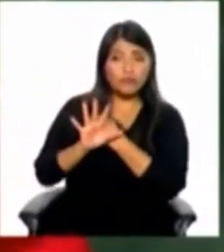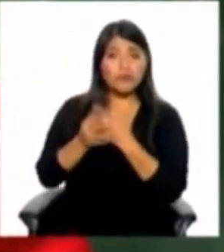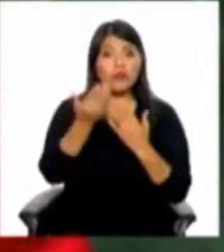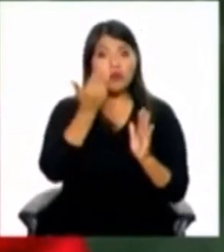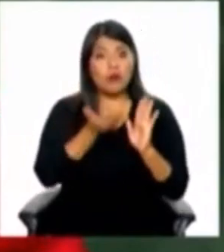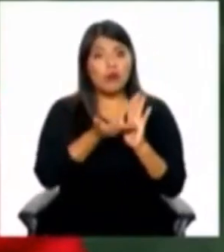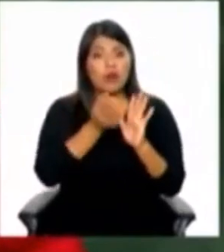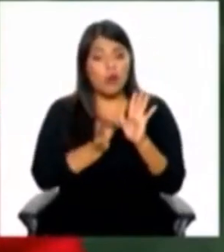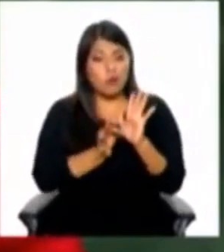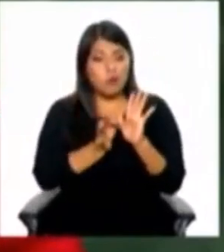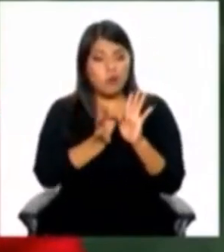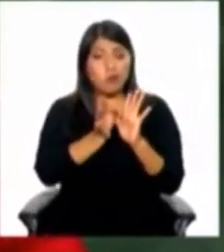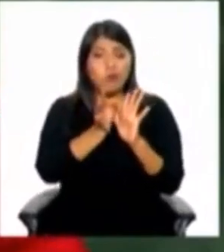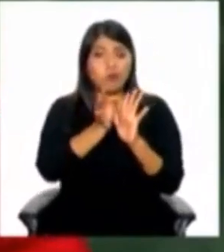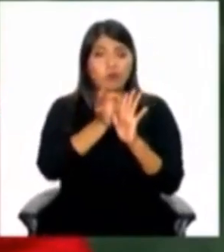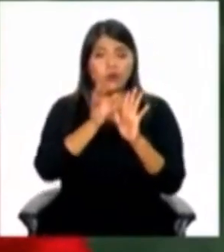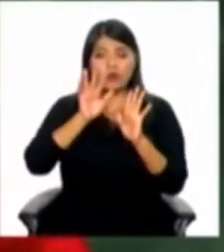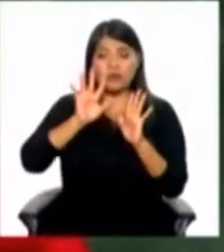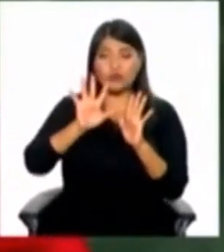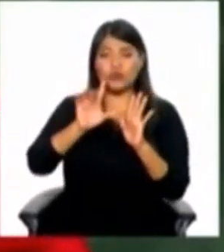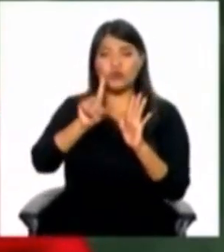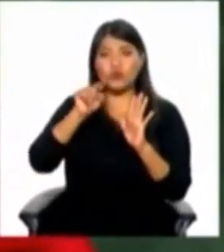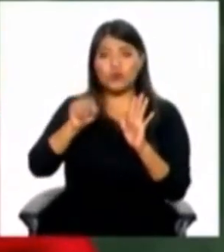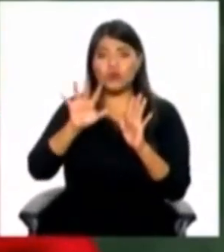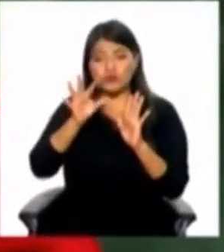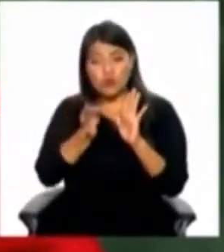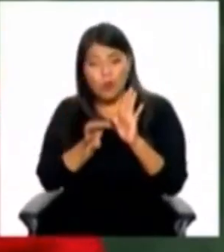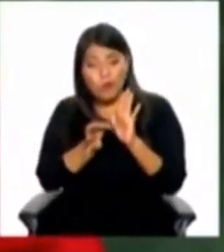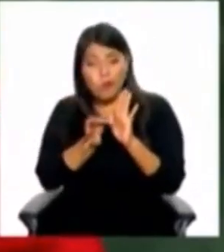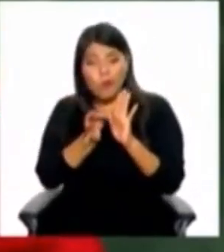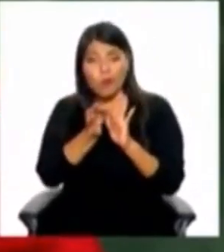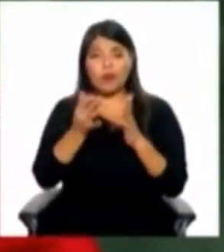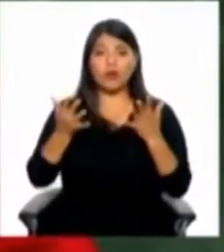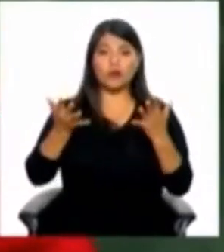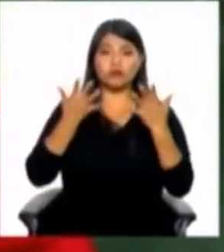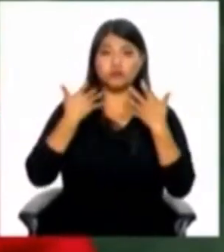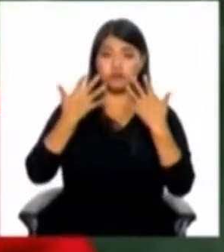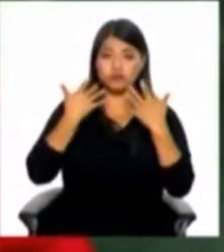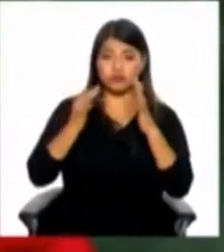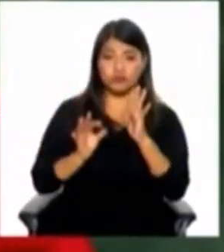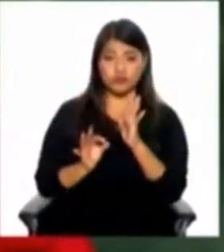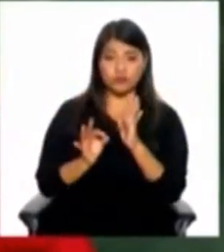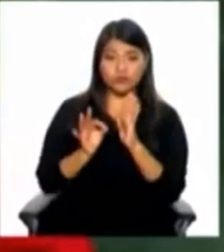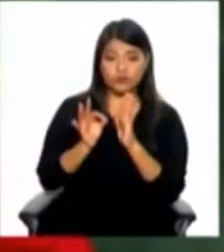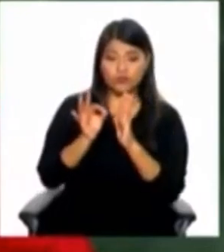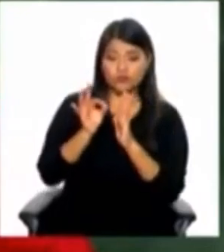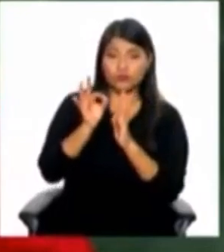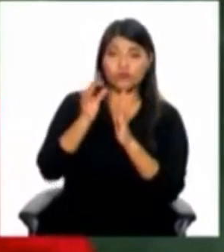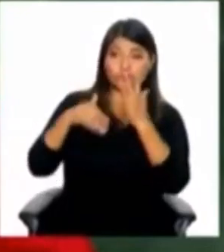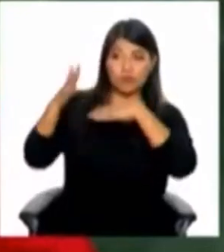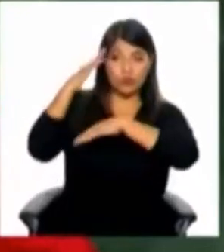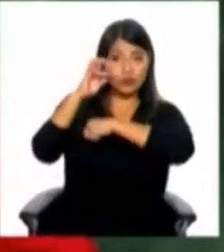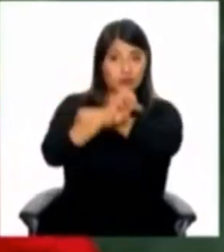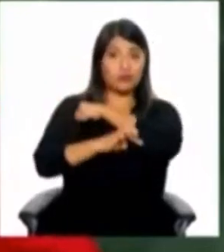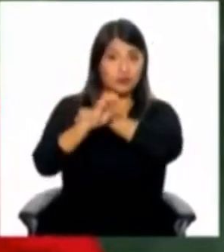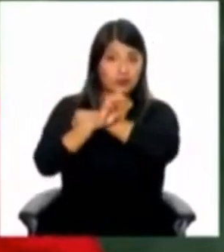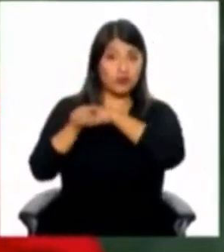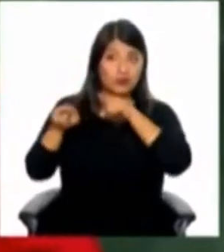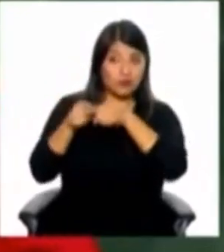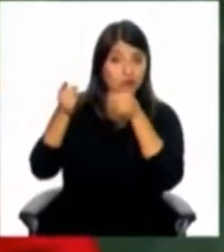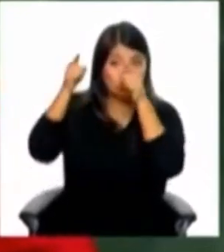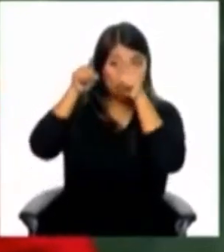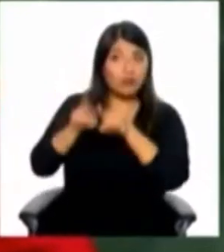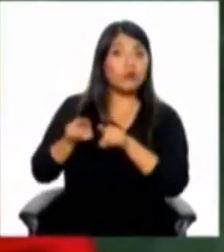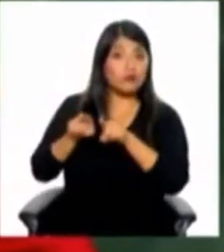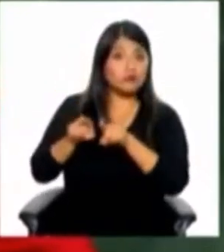mundial dentro de 1.5 grados Celsius, como nos planteamos en el Acuerdo de París.